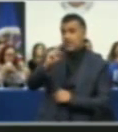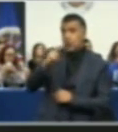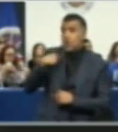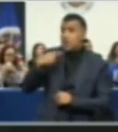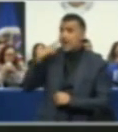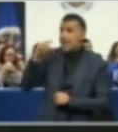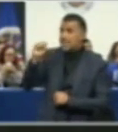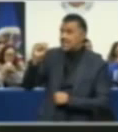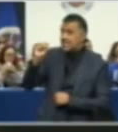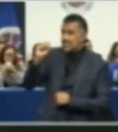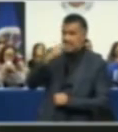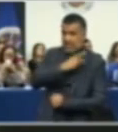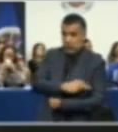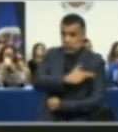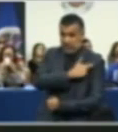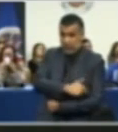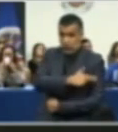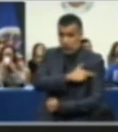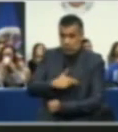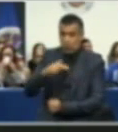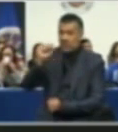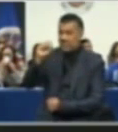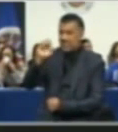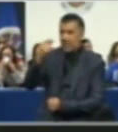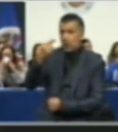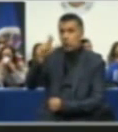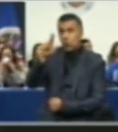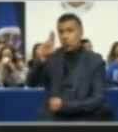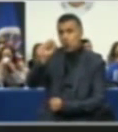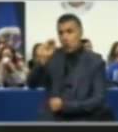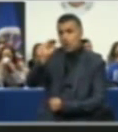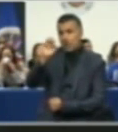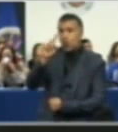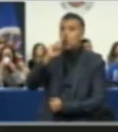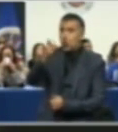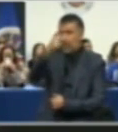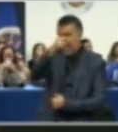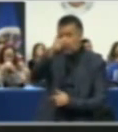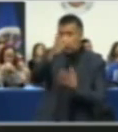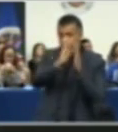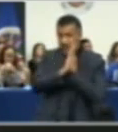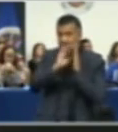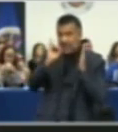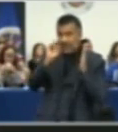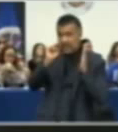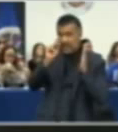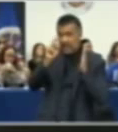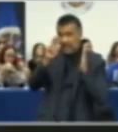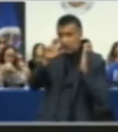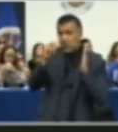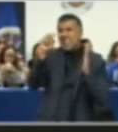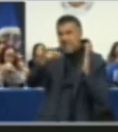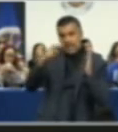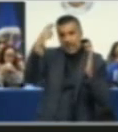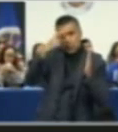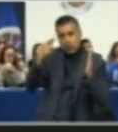seguro médico en el salud, que es el seguro social, nos piden la interdicción. Básicamente esas son las